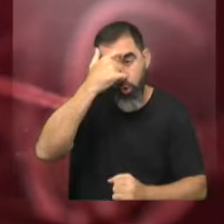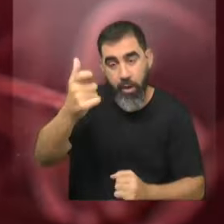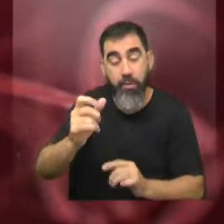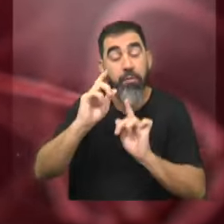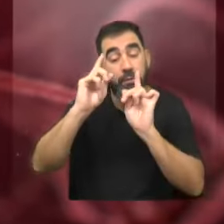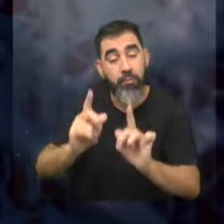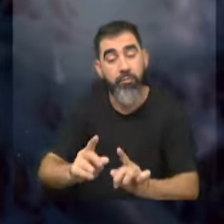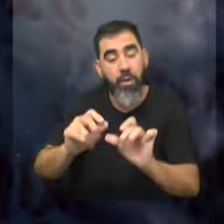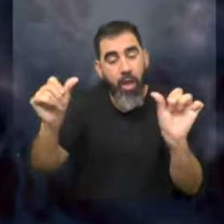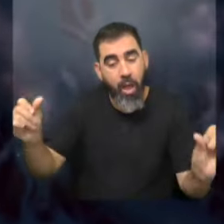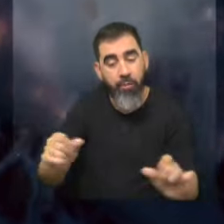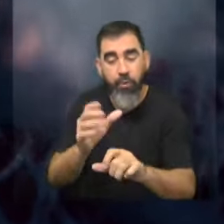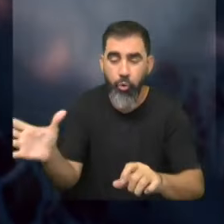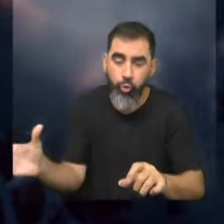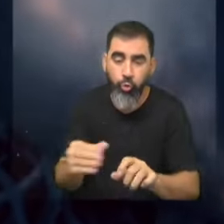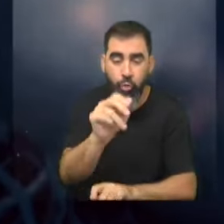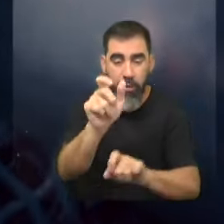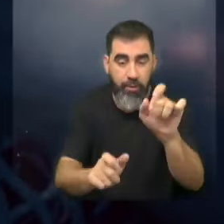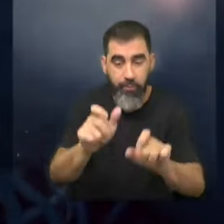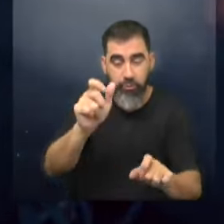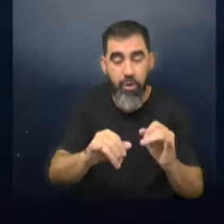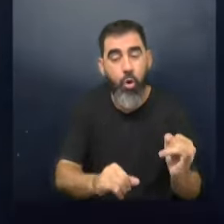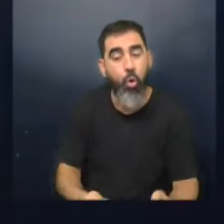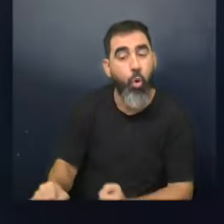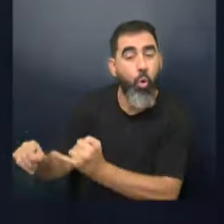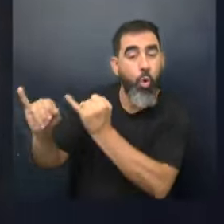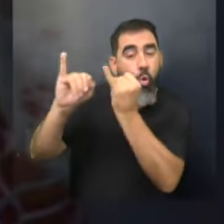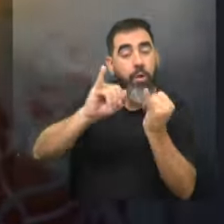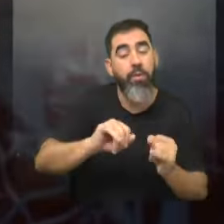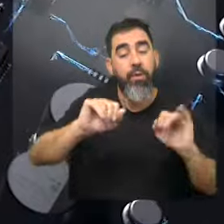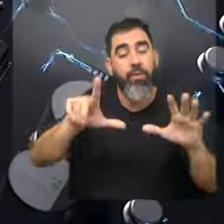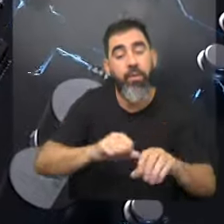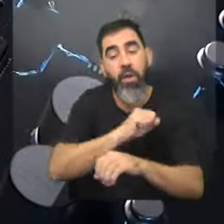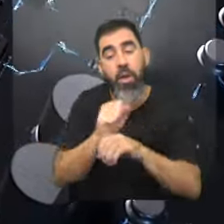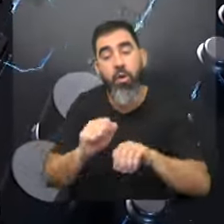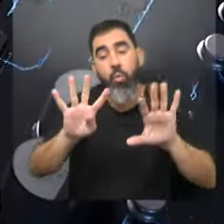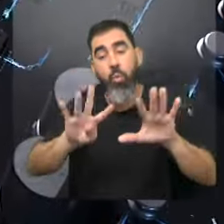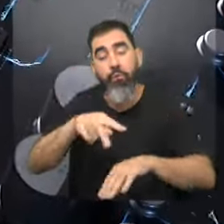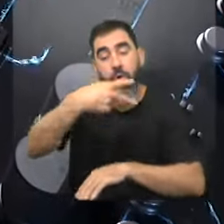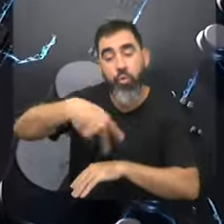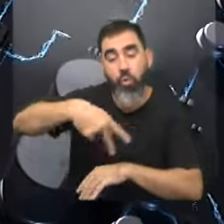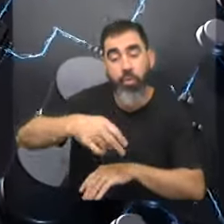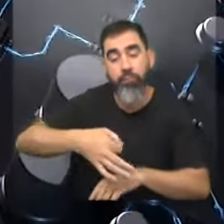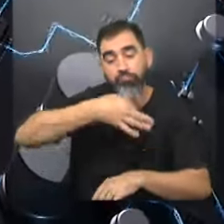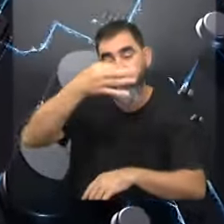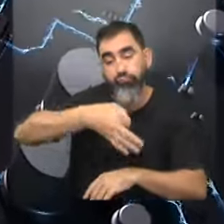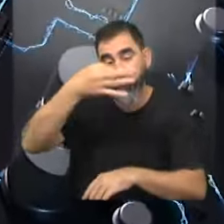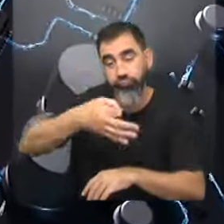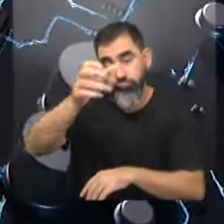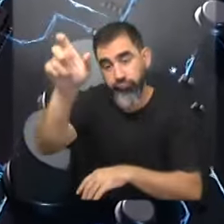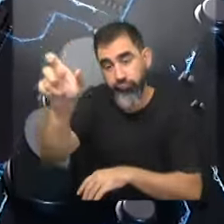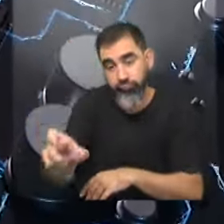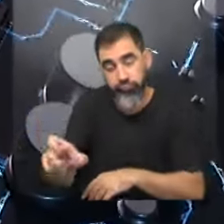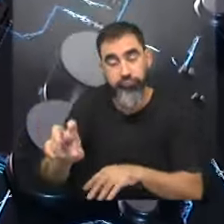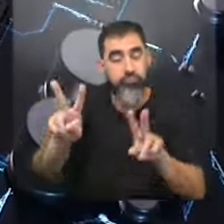también con un evento para todo público. Las jornadas se van a desarrollar del 7 al 9 de noviembre, van a incluir charlas de expertos sobre temas